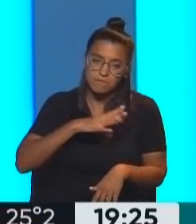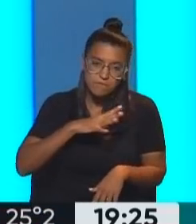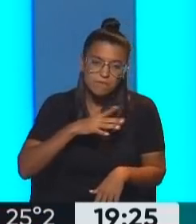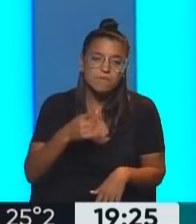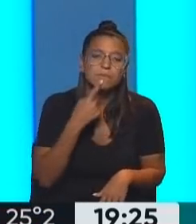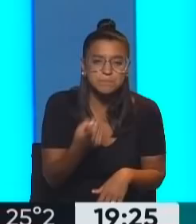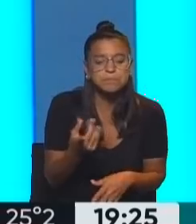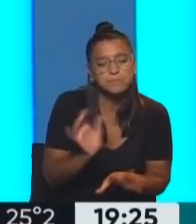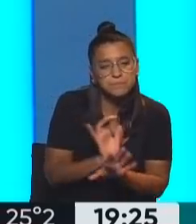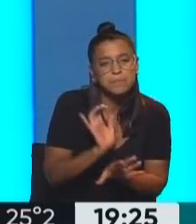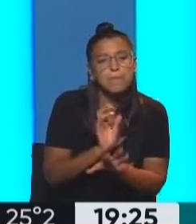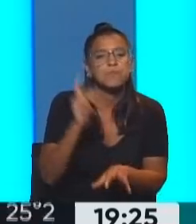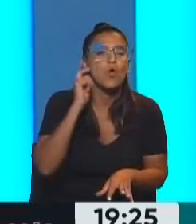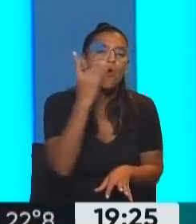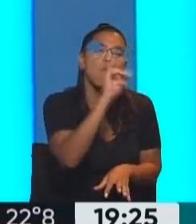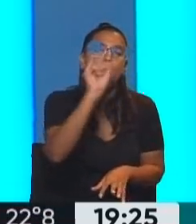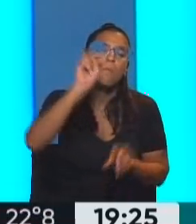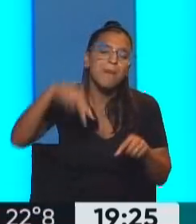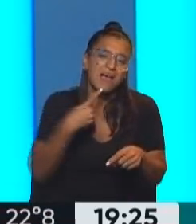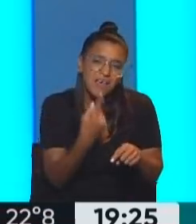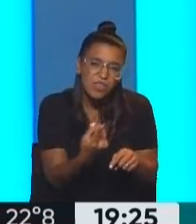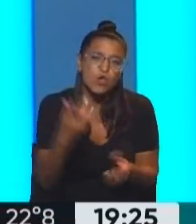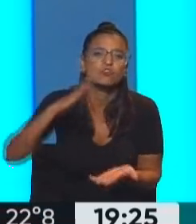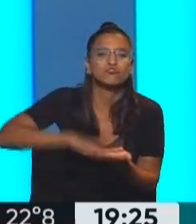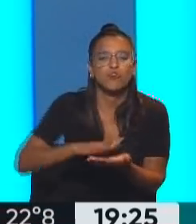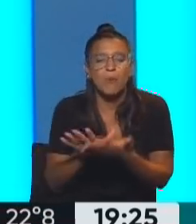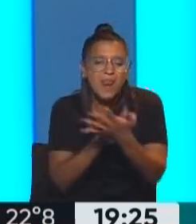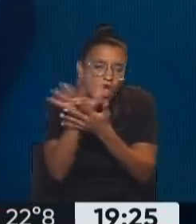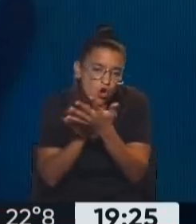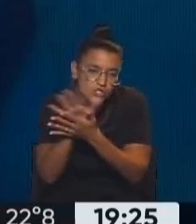escuchar lo que dijo Martín Guzmán en las últimas horas respecto al estado de la negociación con el FMI. Prometido, en un rato seguimos.